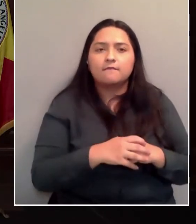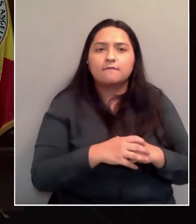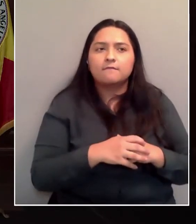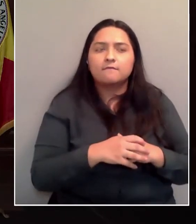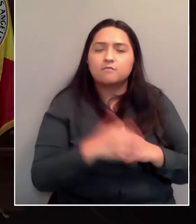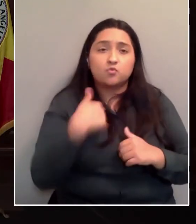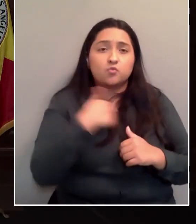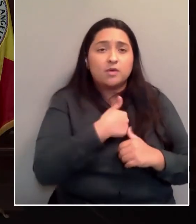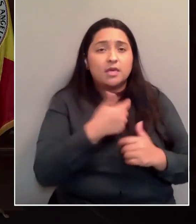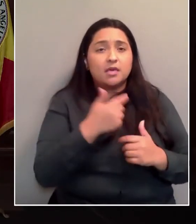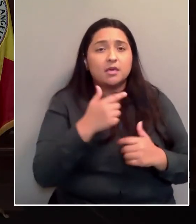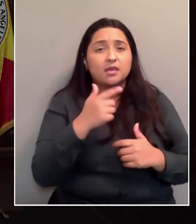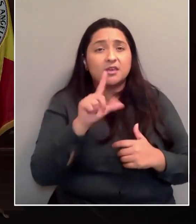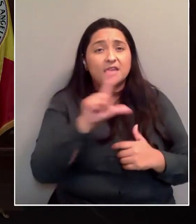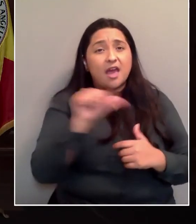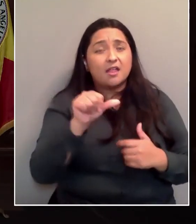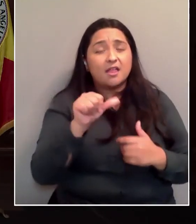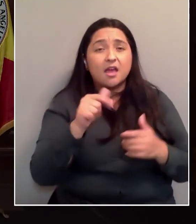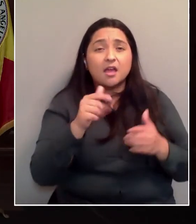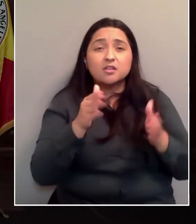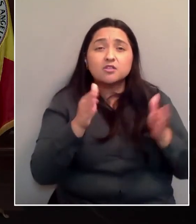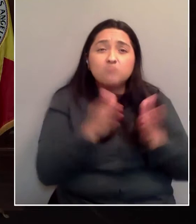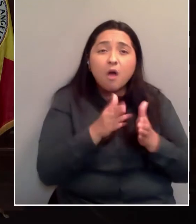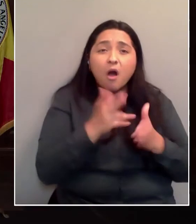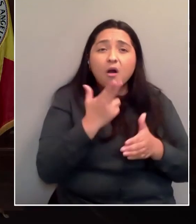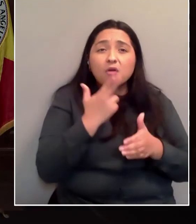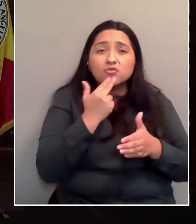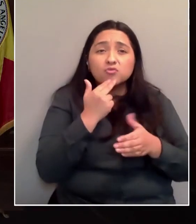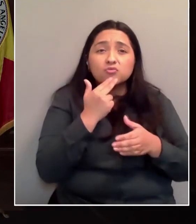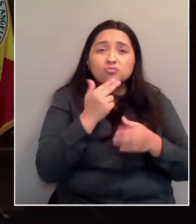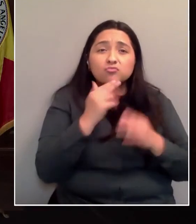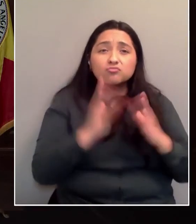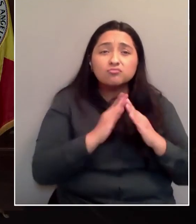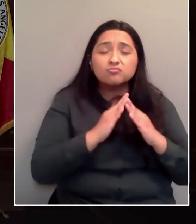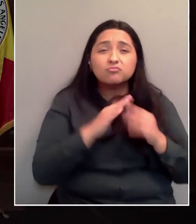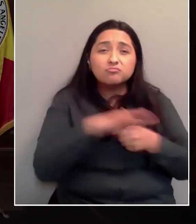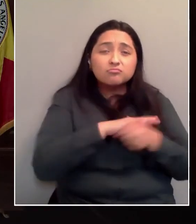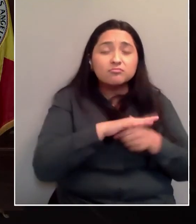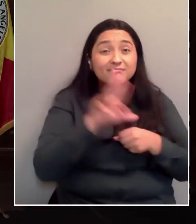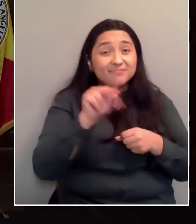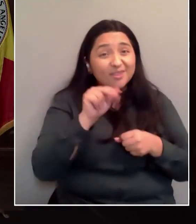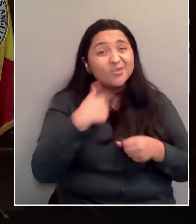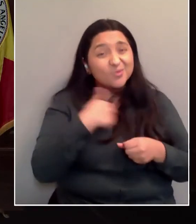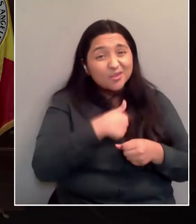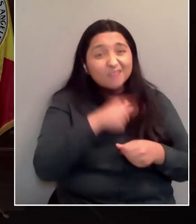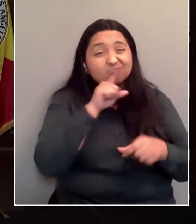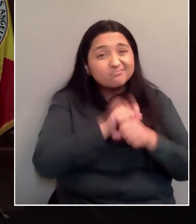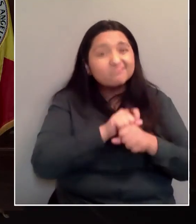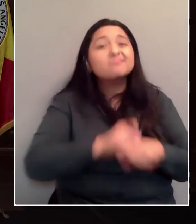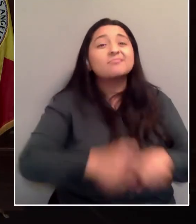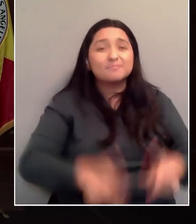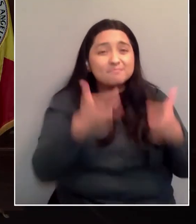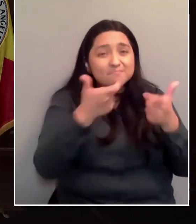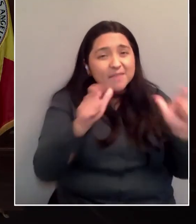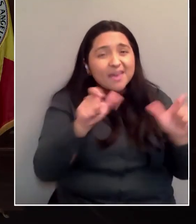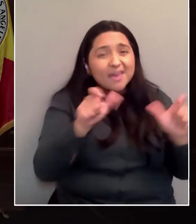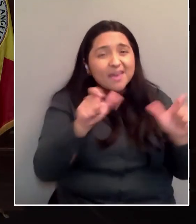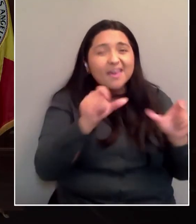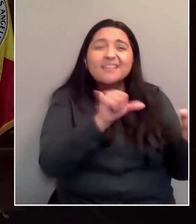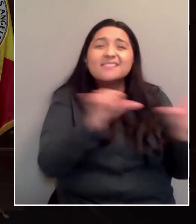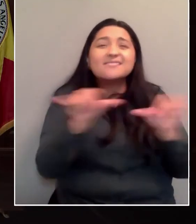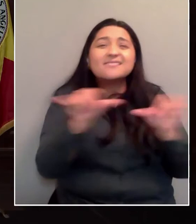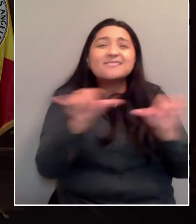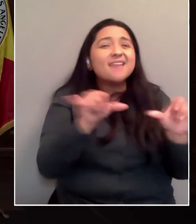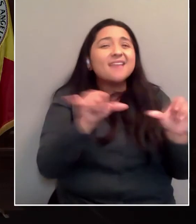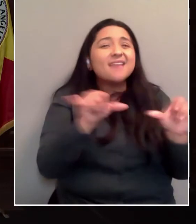ciudad pequeña, un condado pequeña. Somos como un estado. Y necesitamos más vacuna